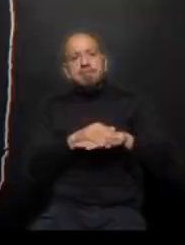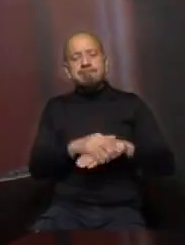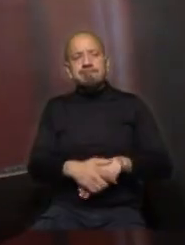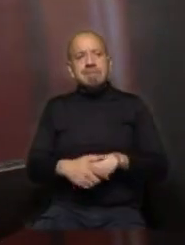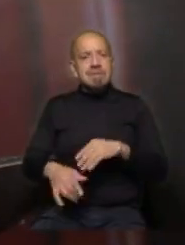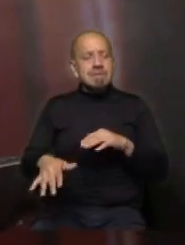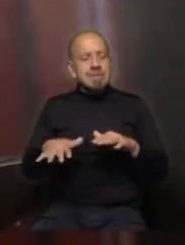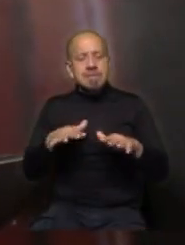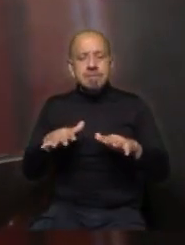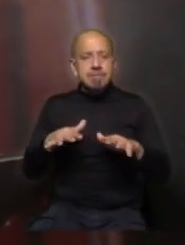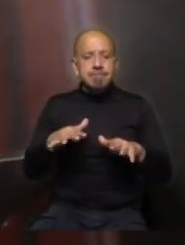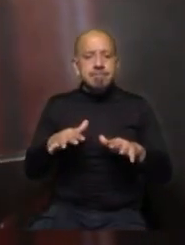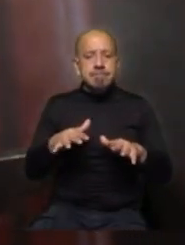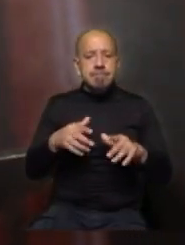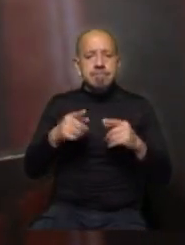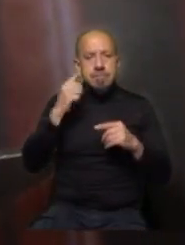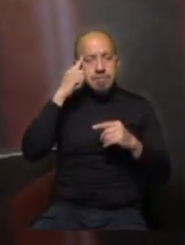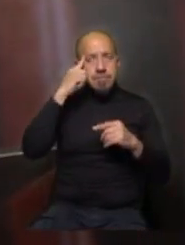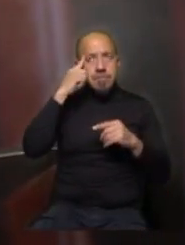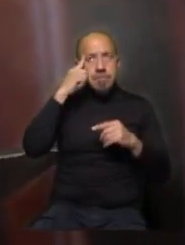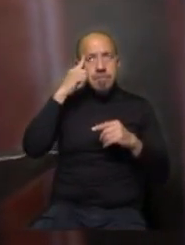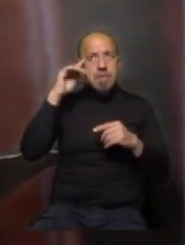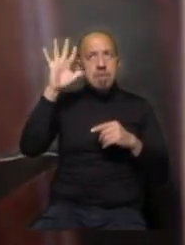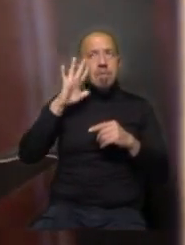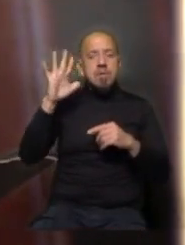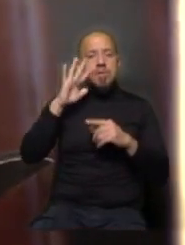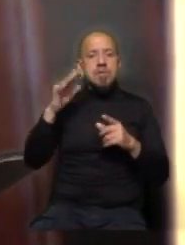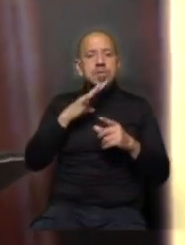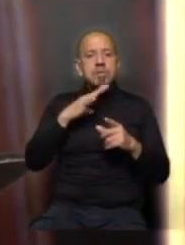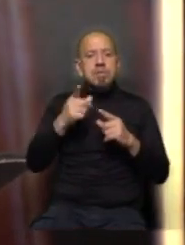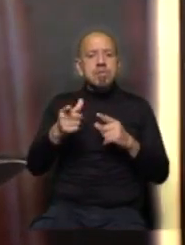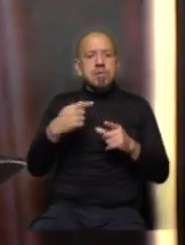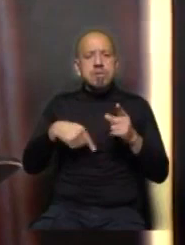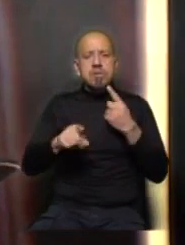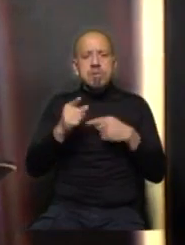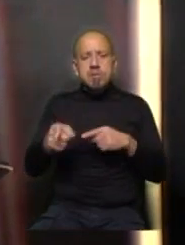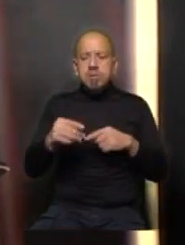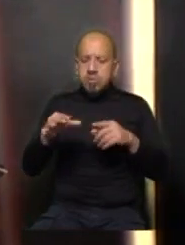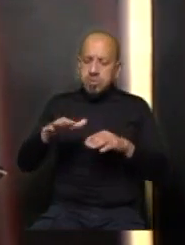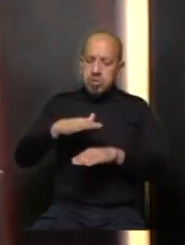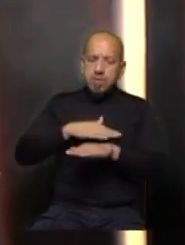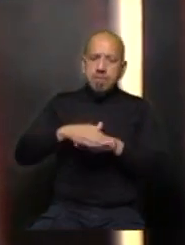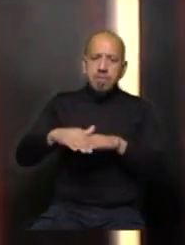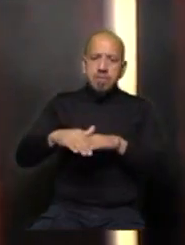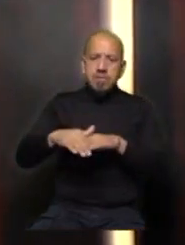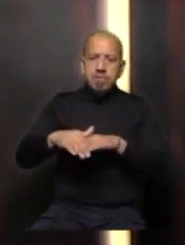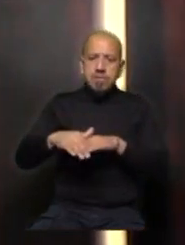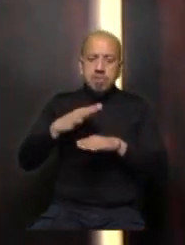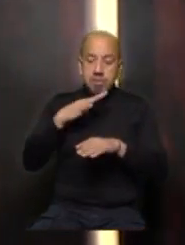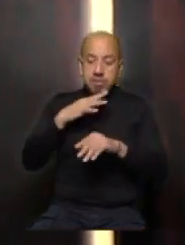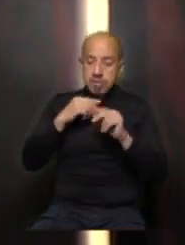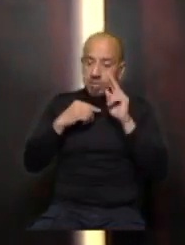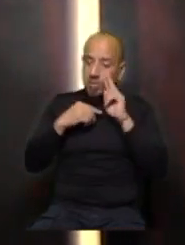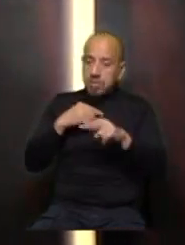temblando entre sus alucinaciones más priad hubo un antropoide apoyado la alfombra sobre los dedos que tenía fijos